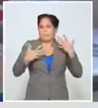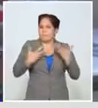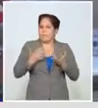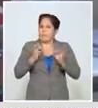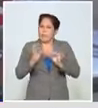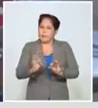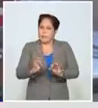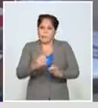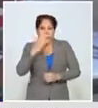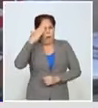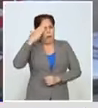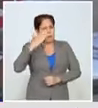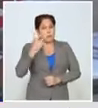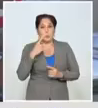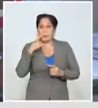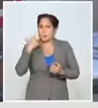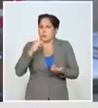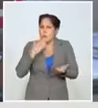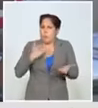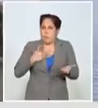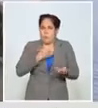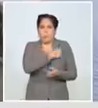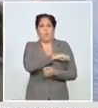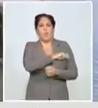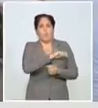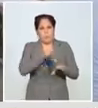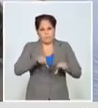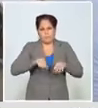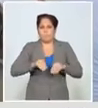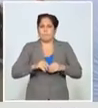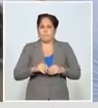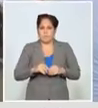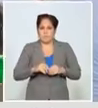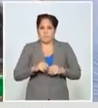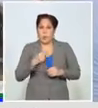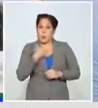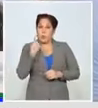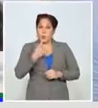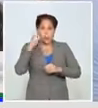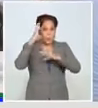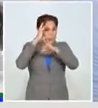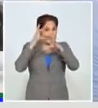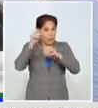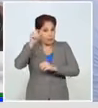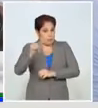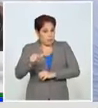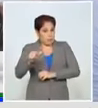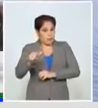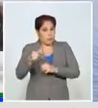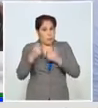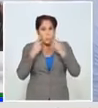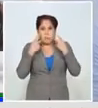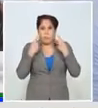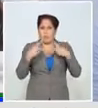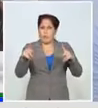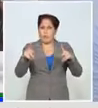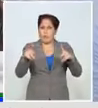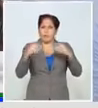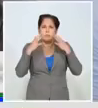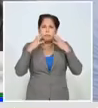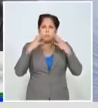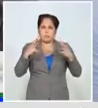cómo agradecerlo, porque este pueblo lo merece. Y creo que nuestros científicos han hecho todo lo posible para